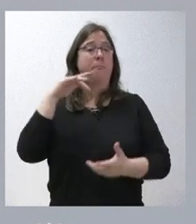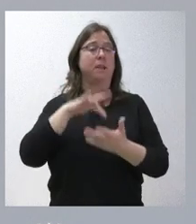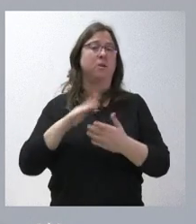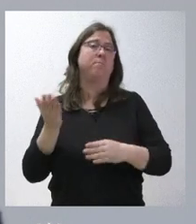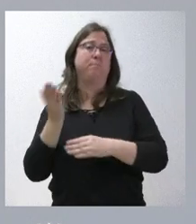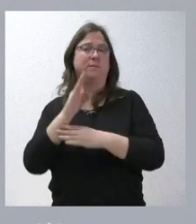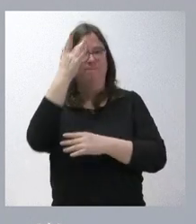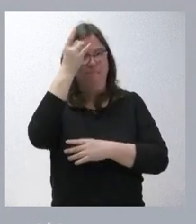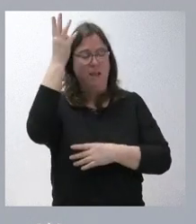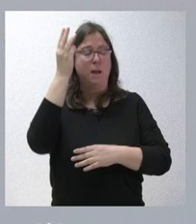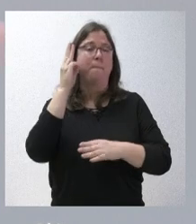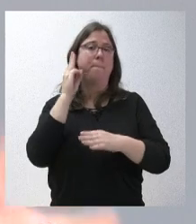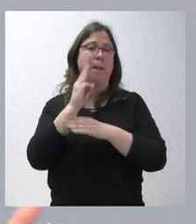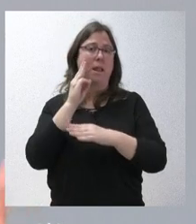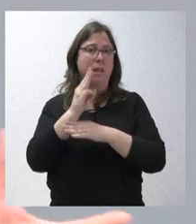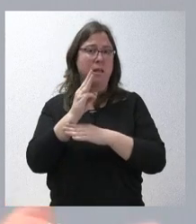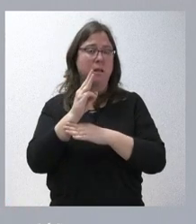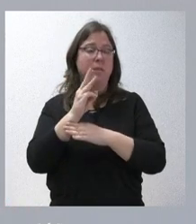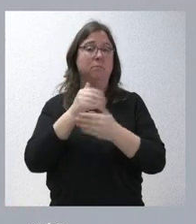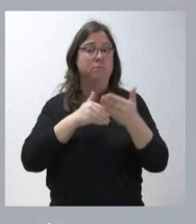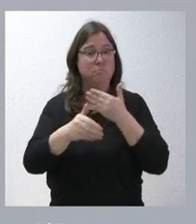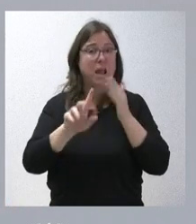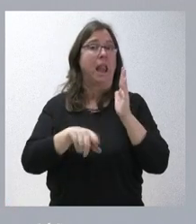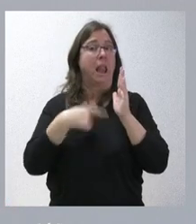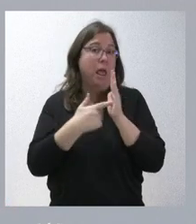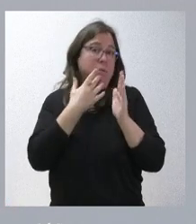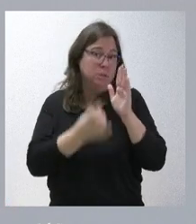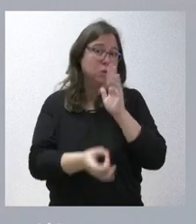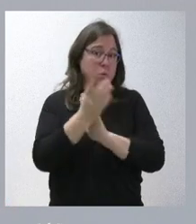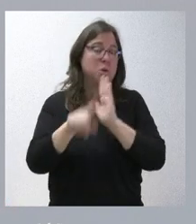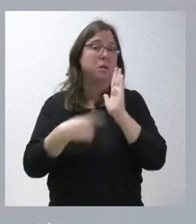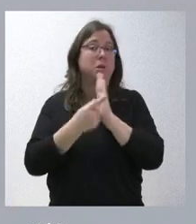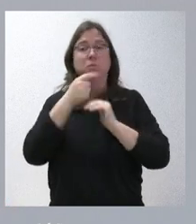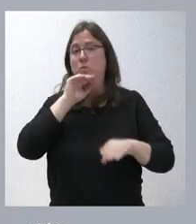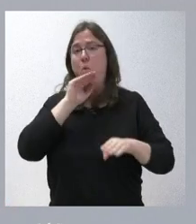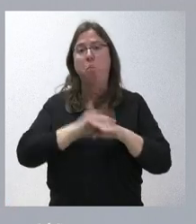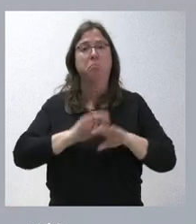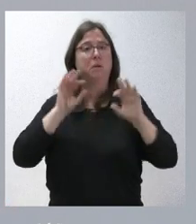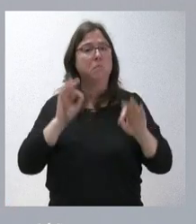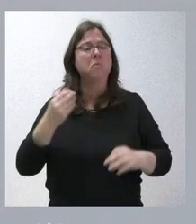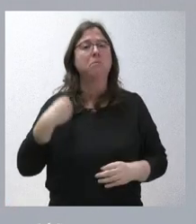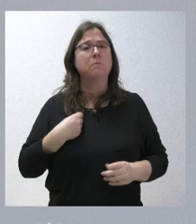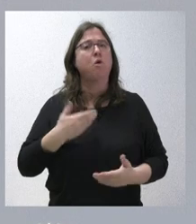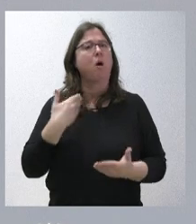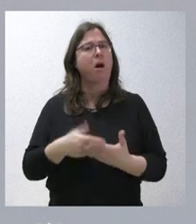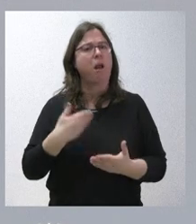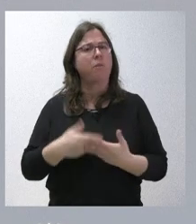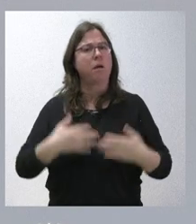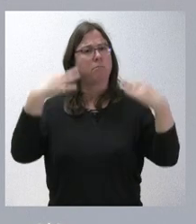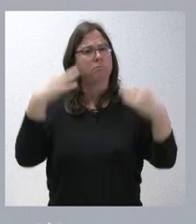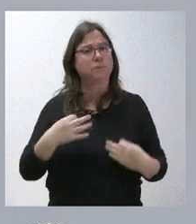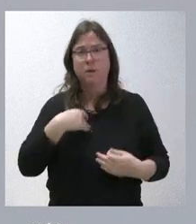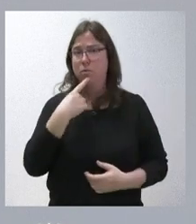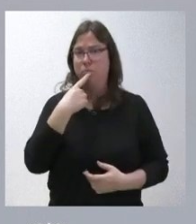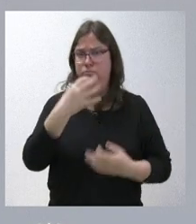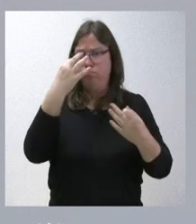iniciativa parlamentaria habrá una ley si finalmente la hay y nosotros la cumpliremos dando garantía que es el mensaje que queremos dar